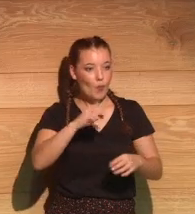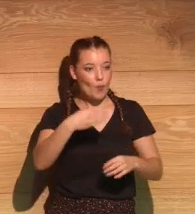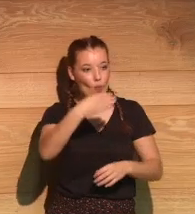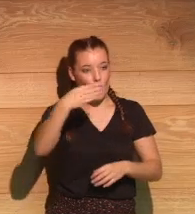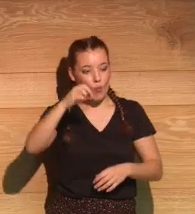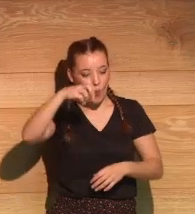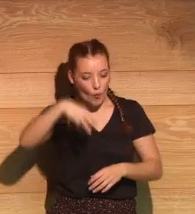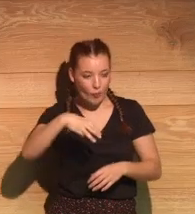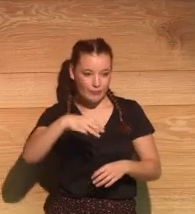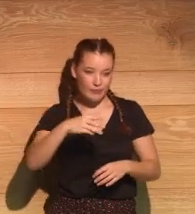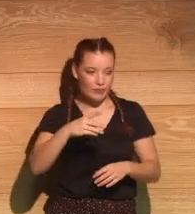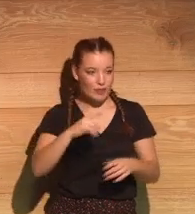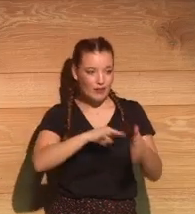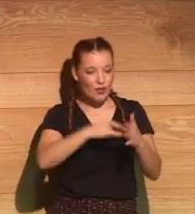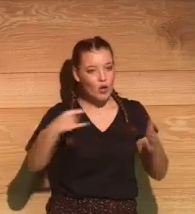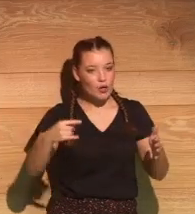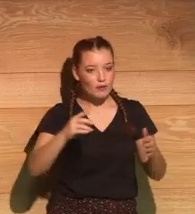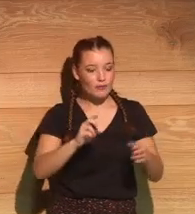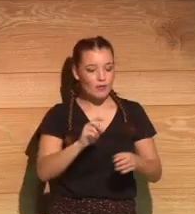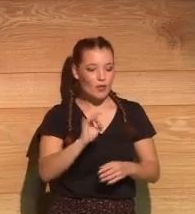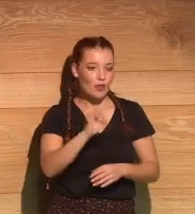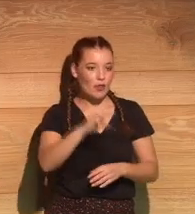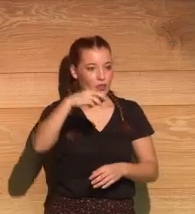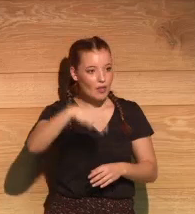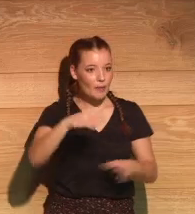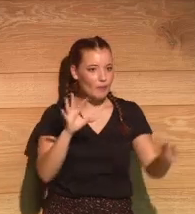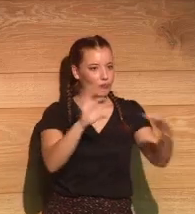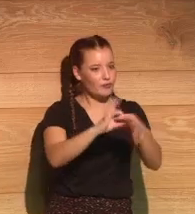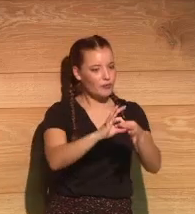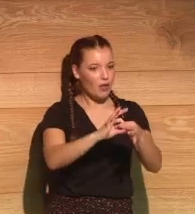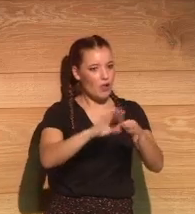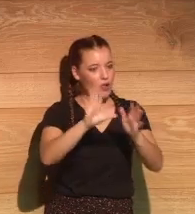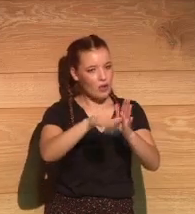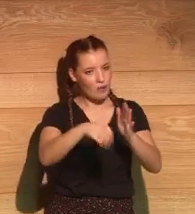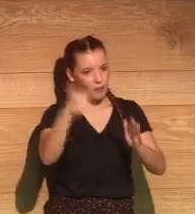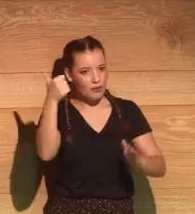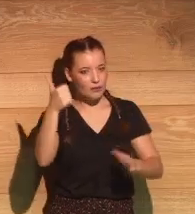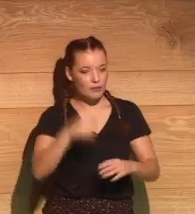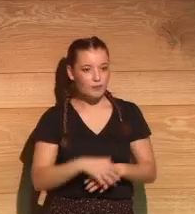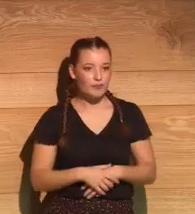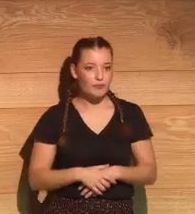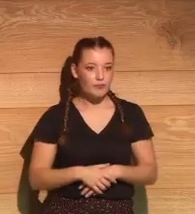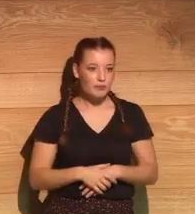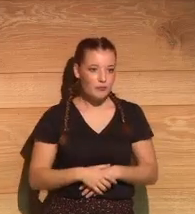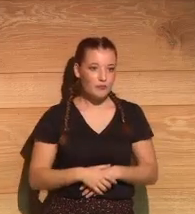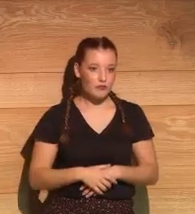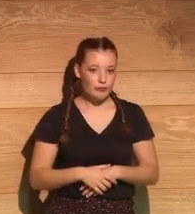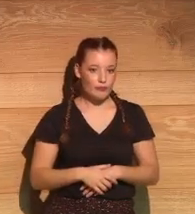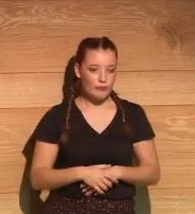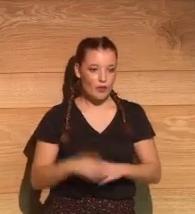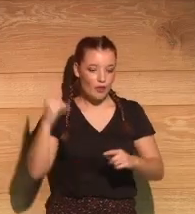con el 15M vino más tarde. Y ese es también un intento de asociar el 15M a una generación, en este caso, la generación de